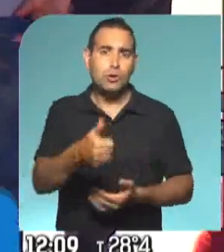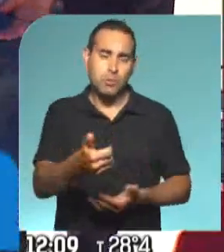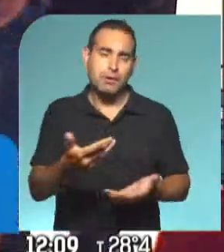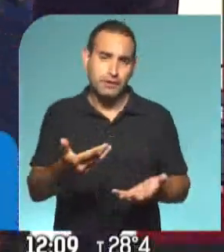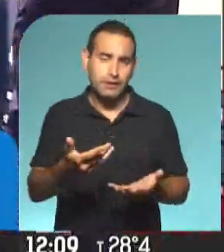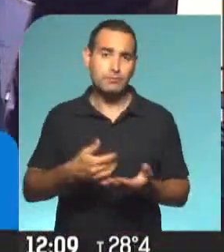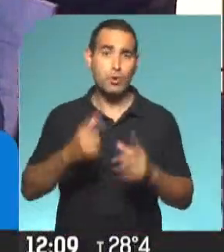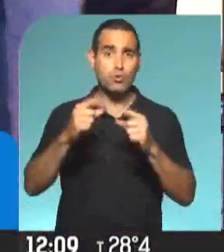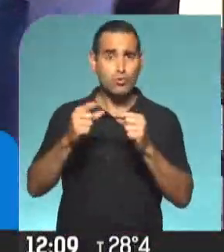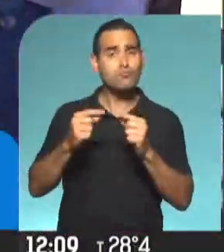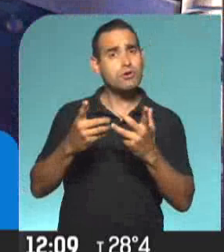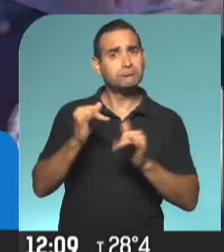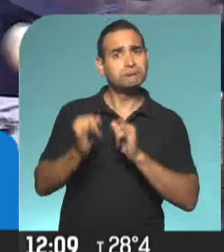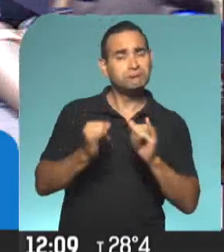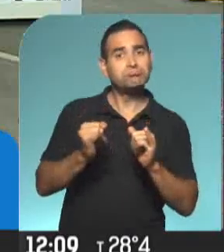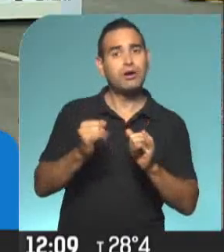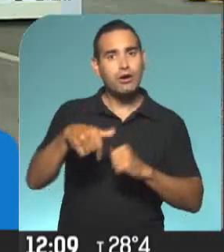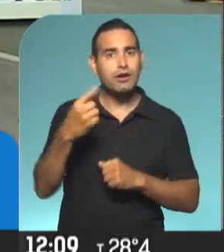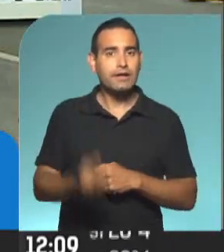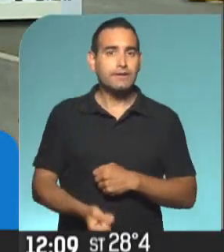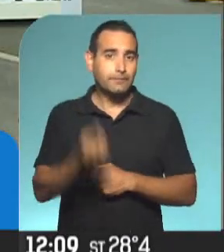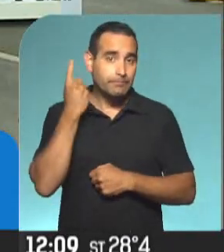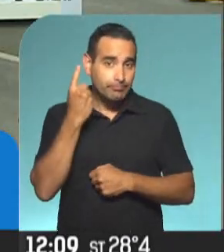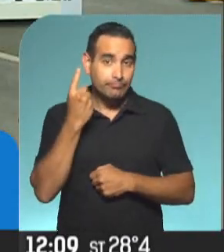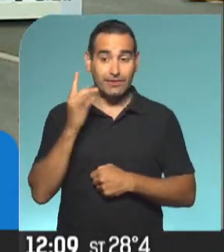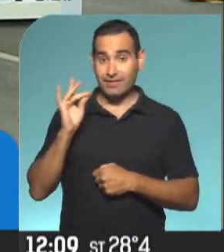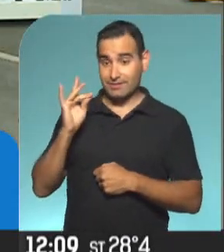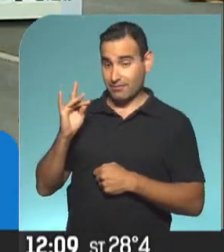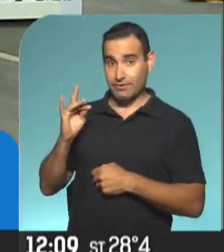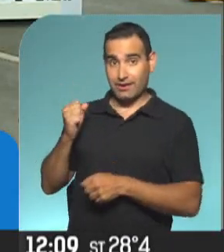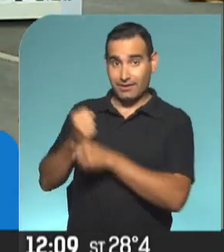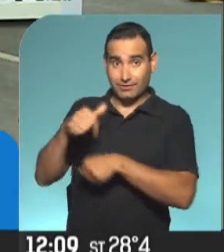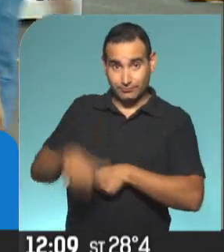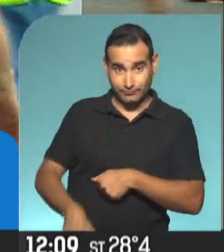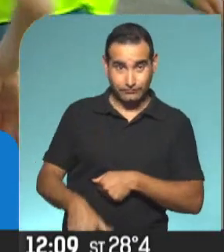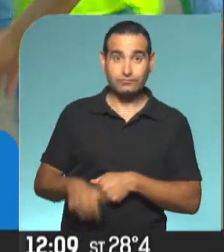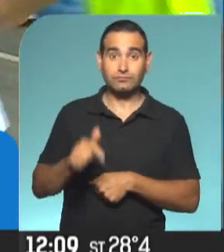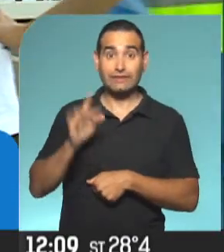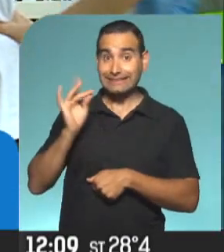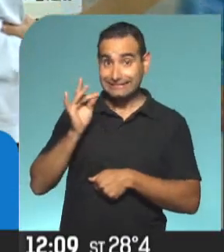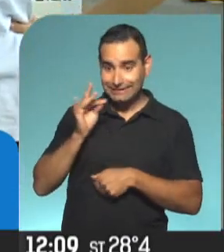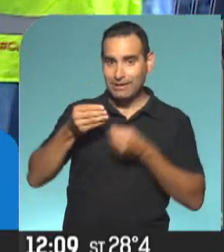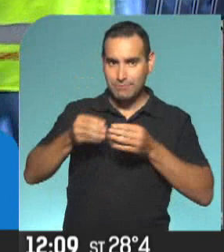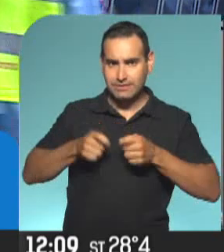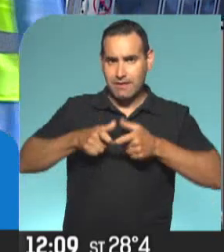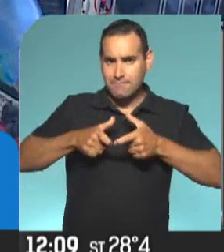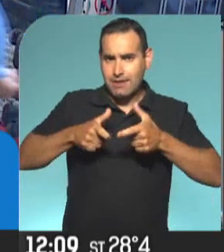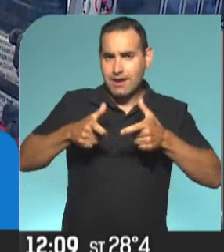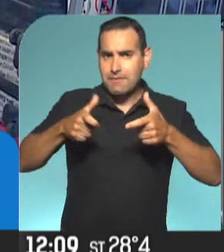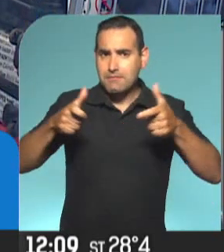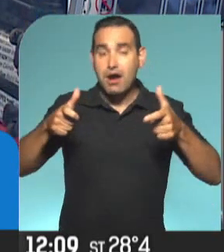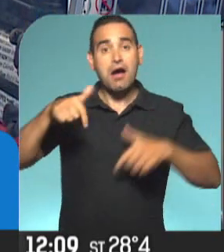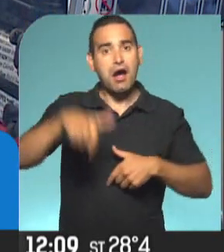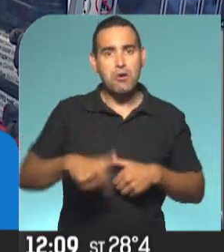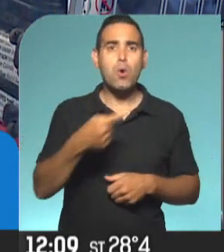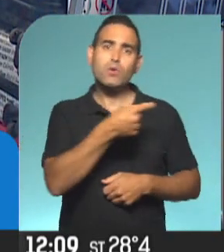de los números que venimos barajando, porque por primera vez desde el mes de diciembre, cuando comenzó el incremento en nuestro país, se cumplió